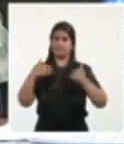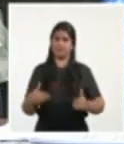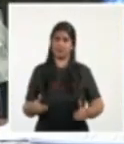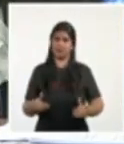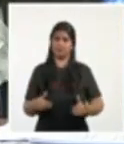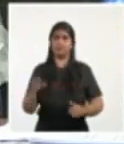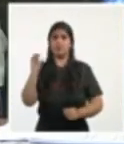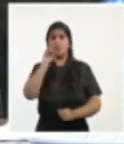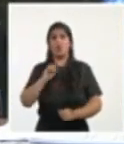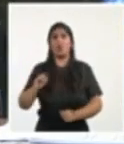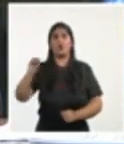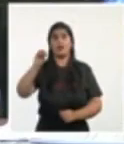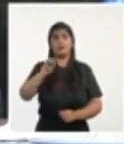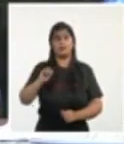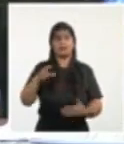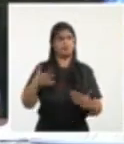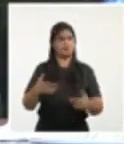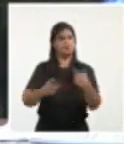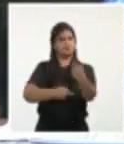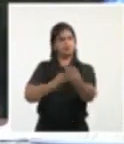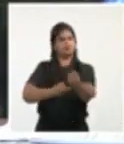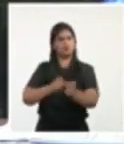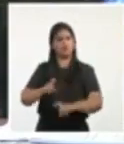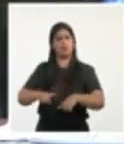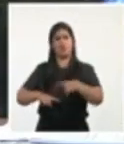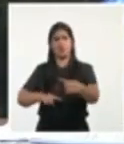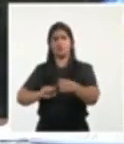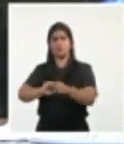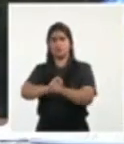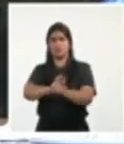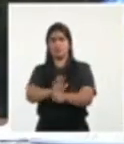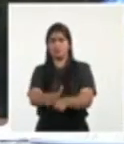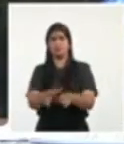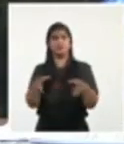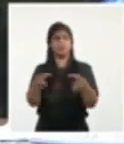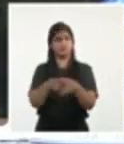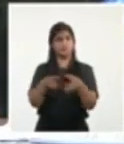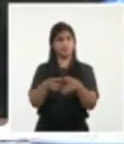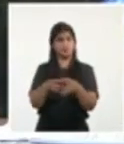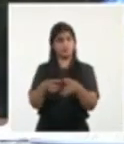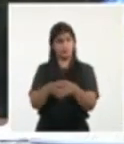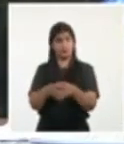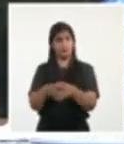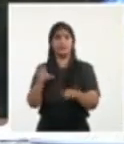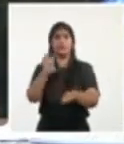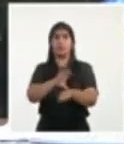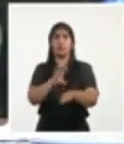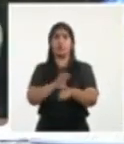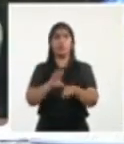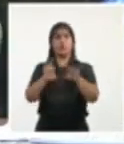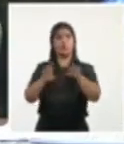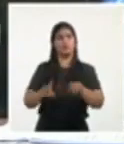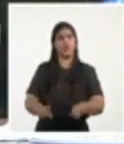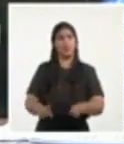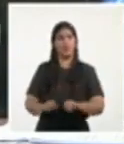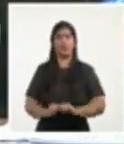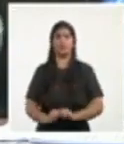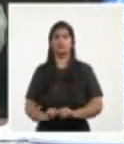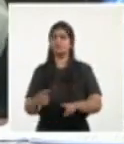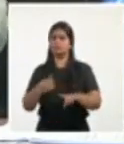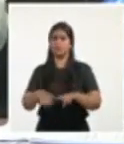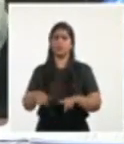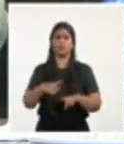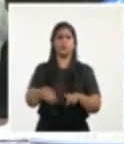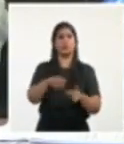en el enfrentamiento a la COVID, estos equipos de trabajo que hoy tenemos, los grupos técnicos, los centros de dirección, también los compañeros de estadística